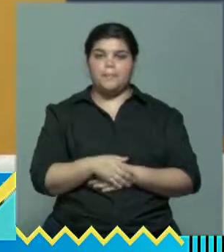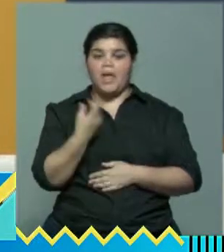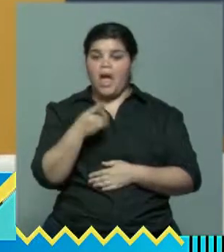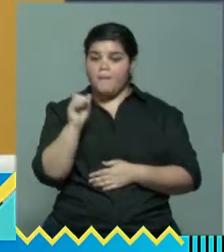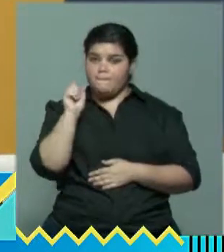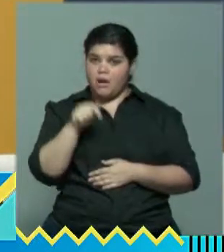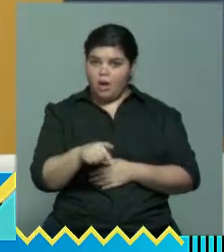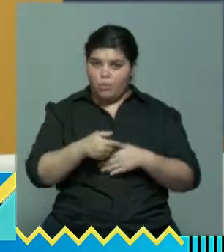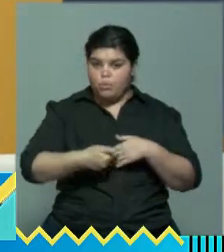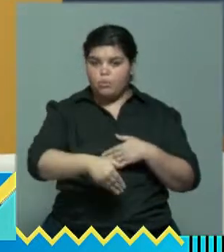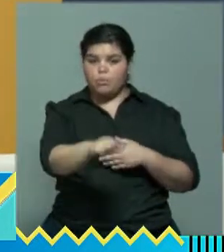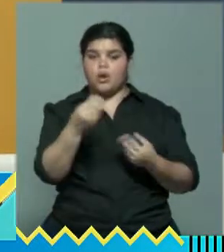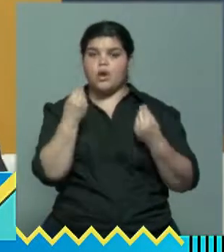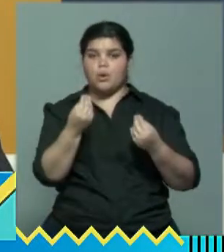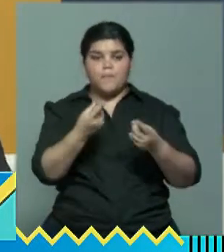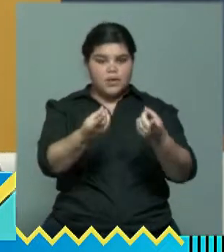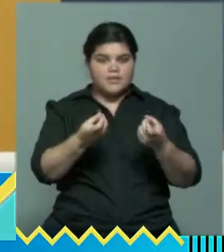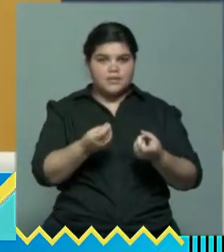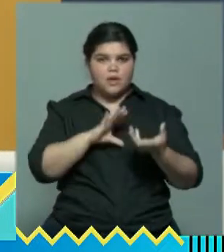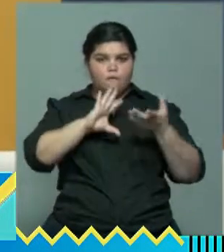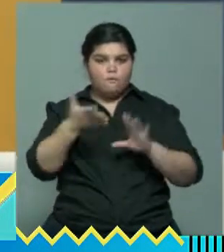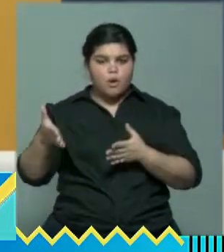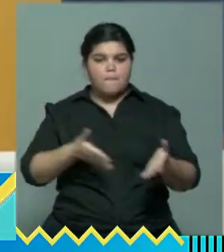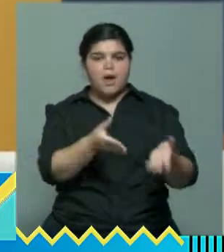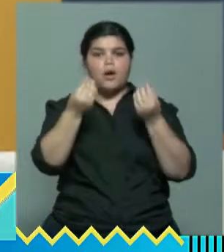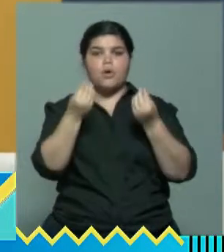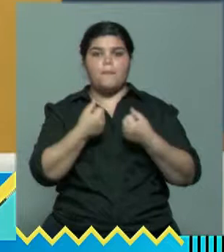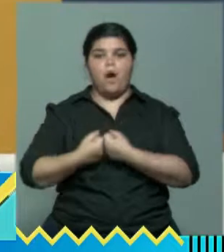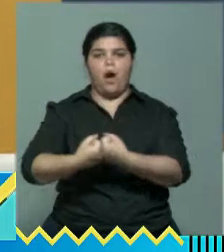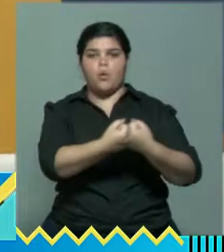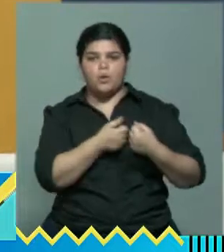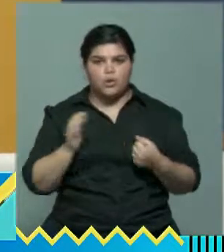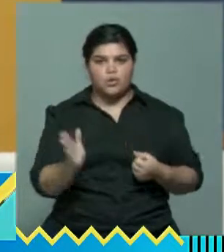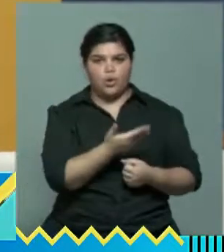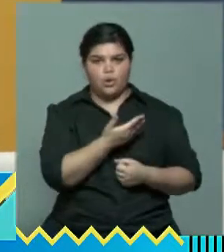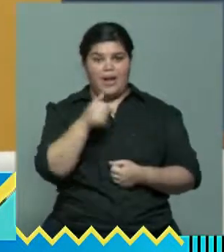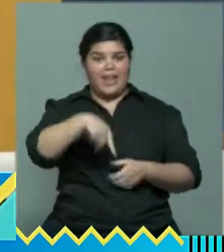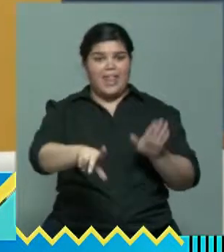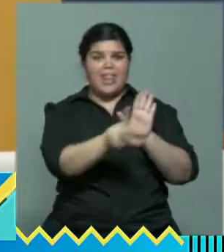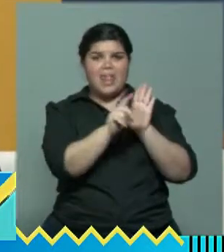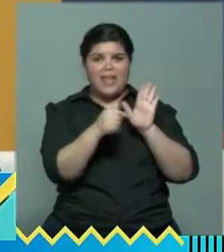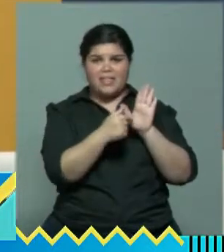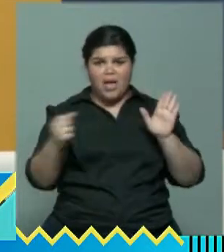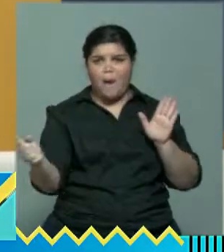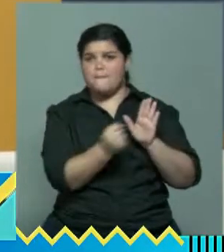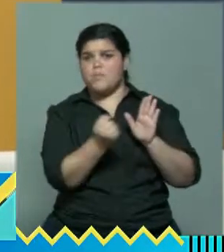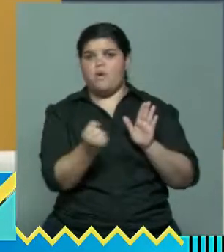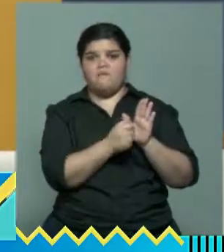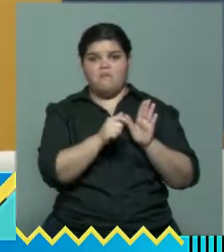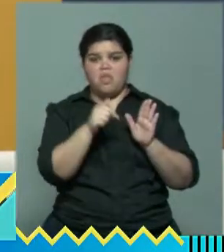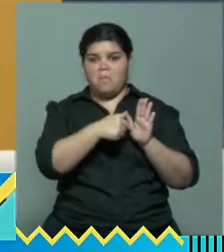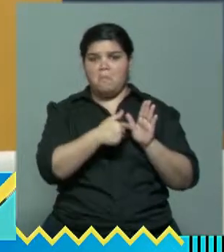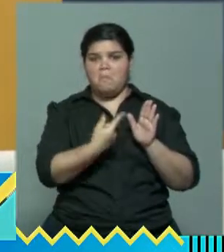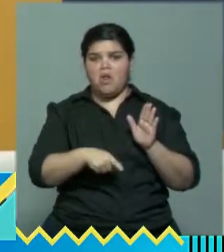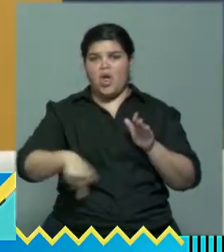hay que fijar líneas directrices, pero que tengan el consenso de todos los sectores, que esto es lo que no ha tenido esta ley. Y sí es el ejemplo de la Agencia